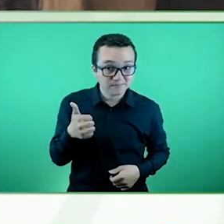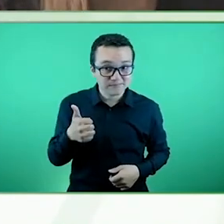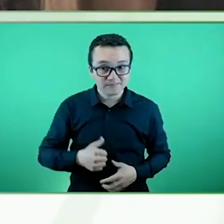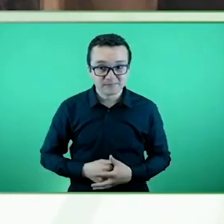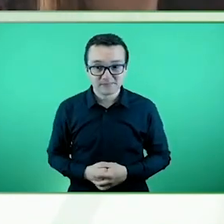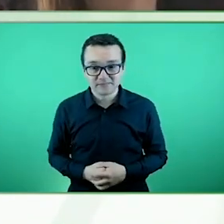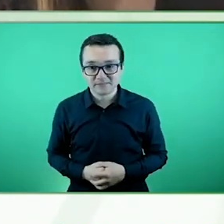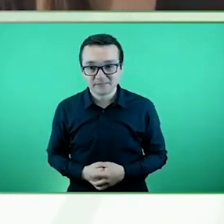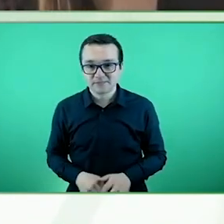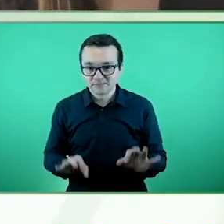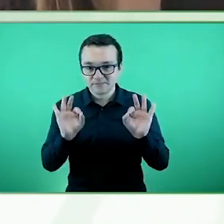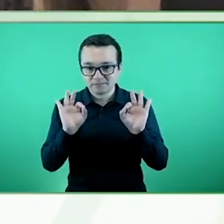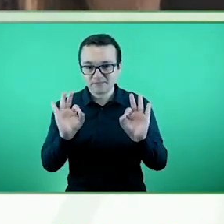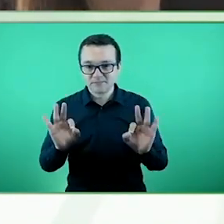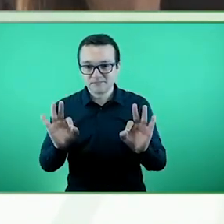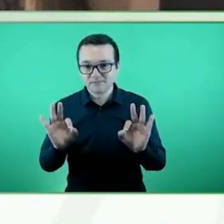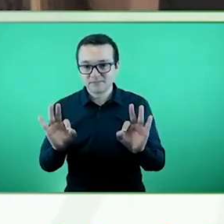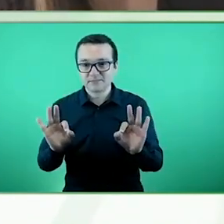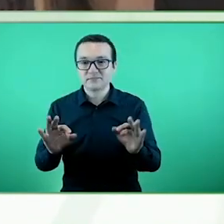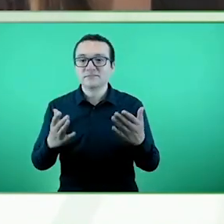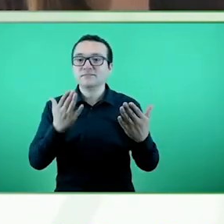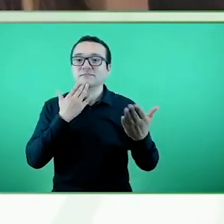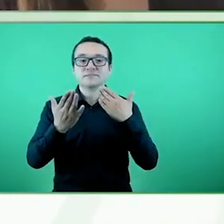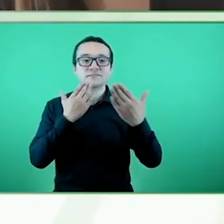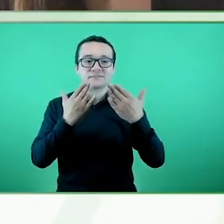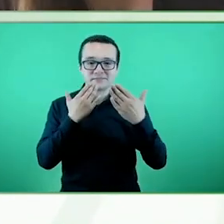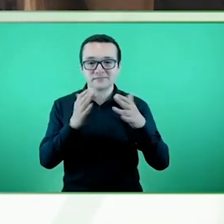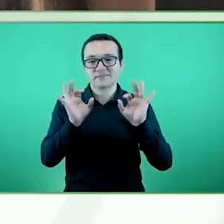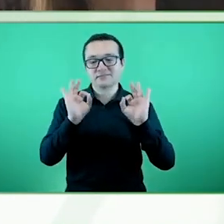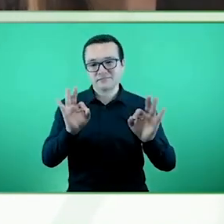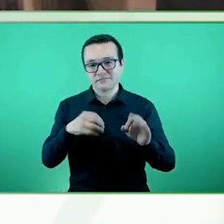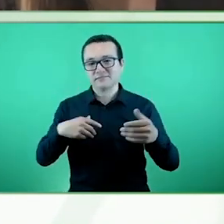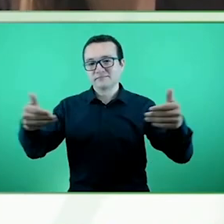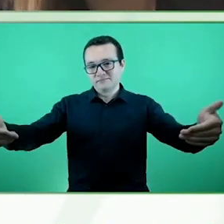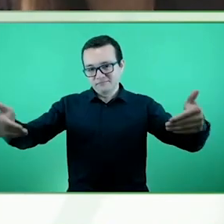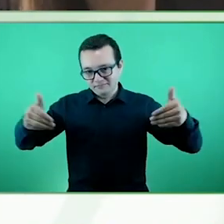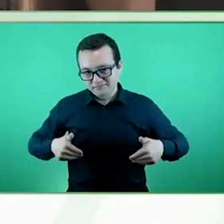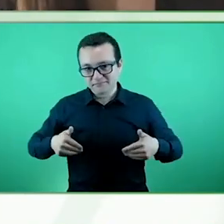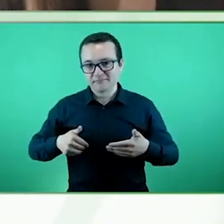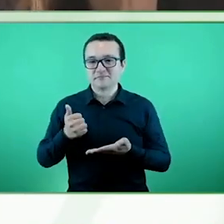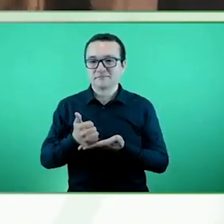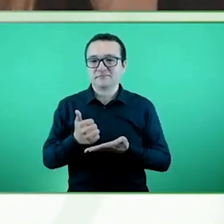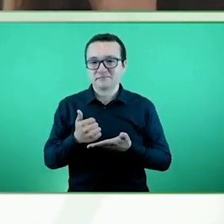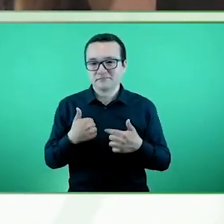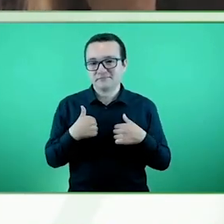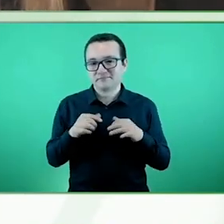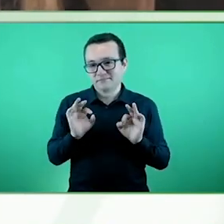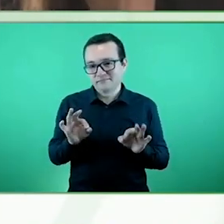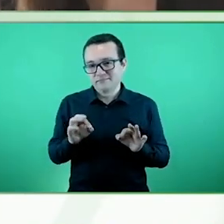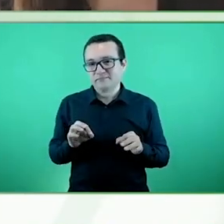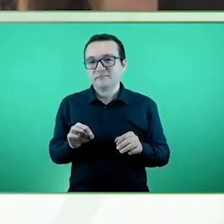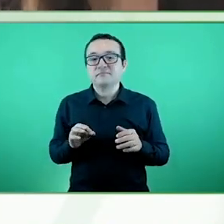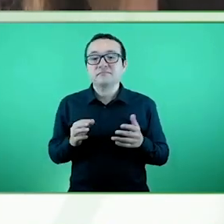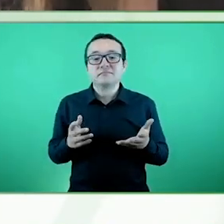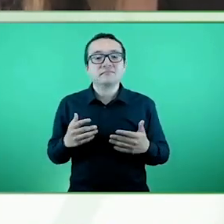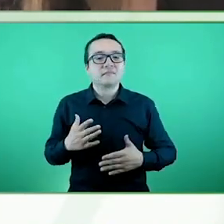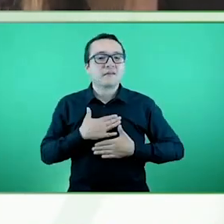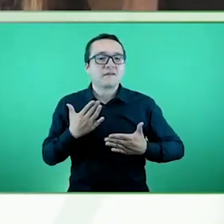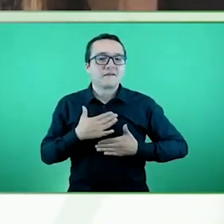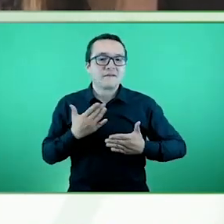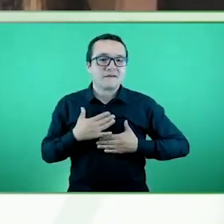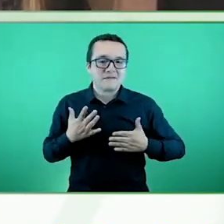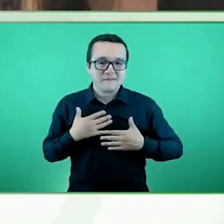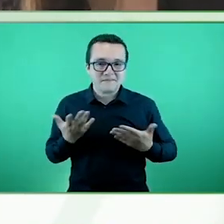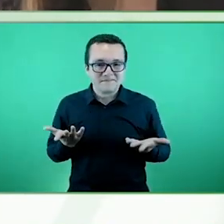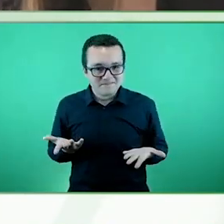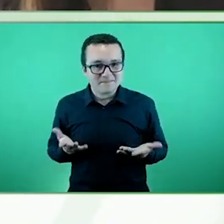Perfecto. Muchas gracias por la presentación. Tania, estoy muy feliz de estar acá y compartirles el programa